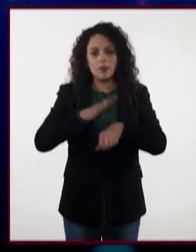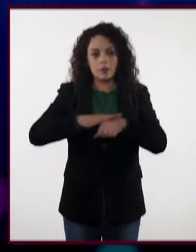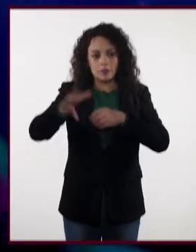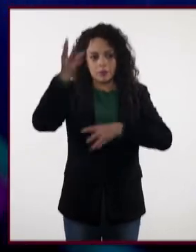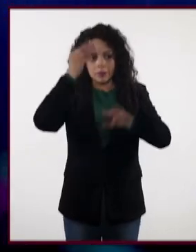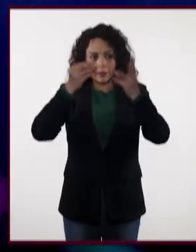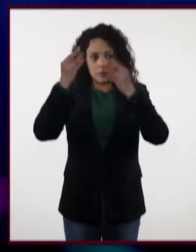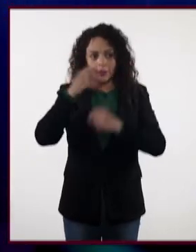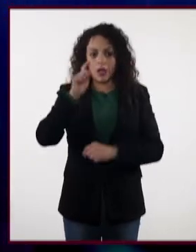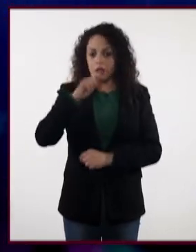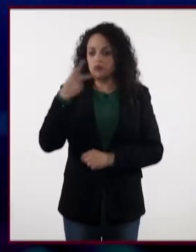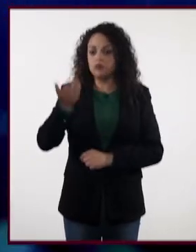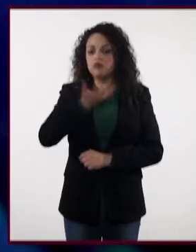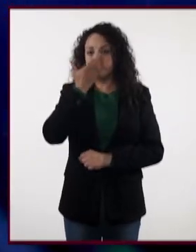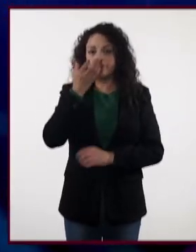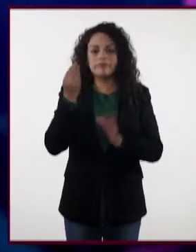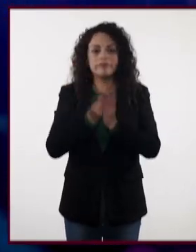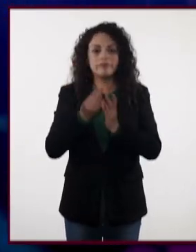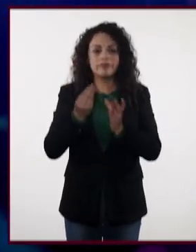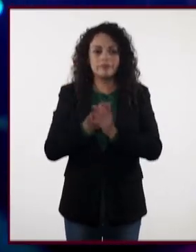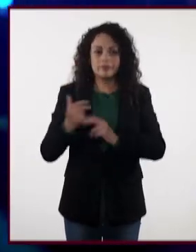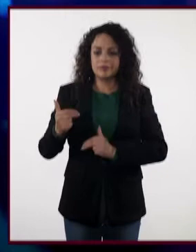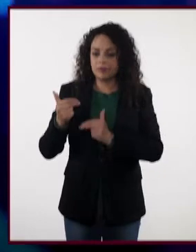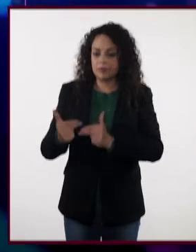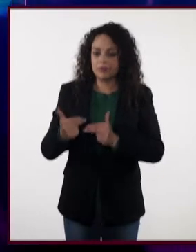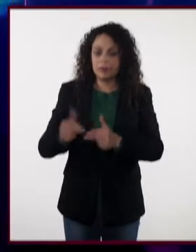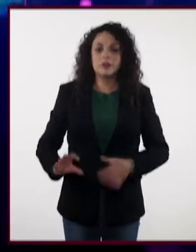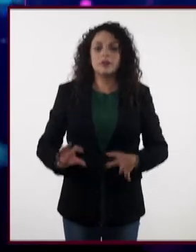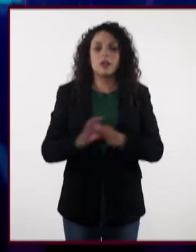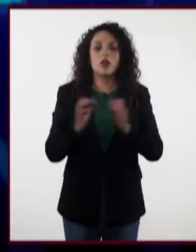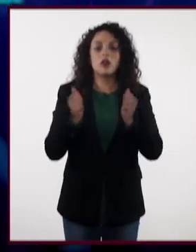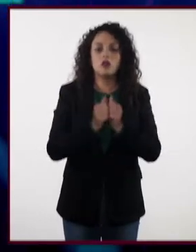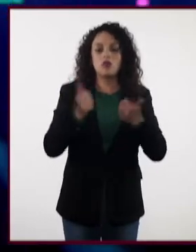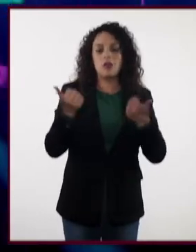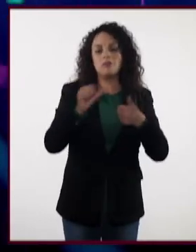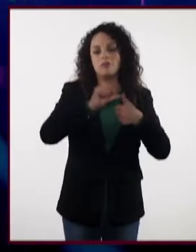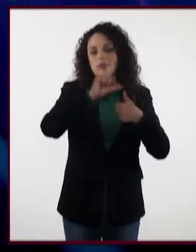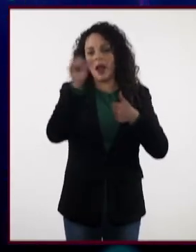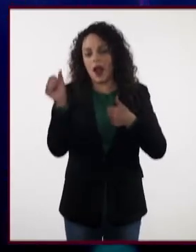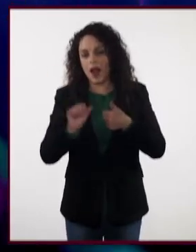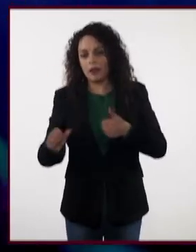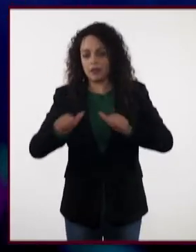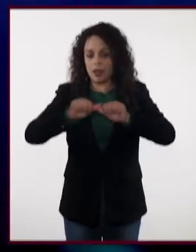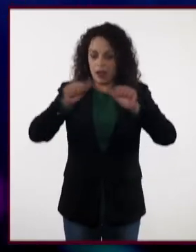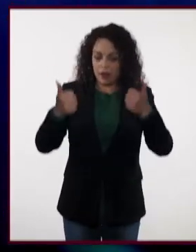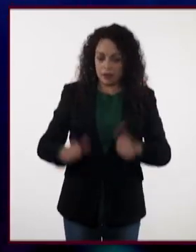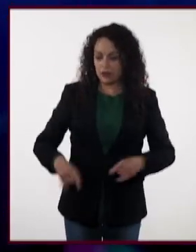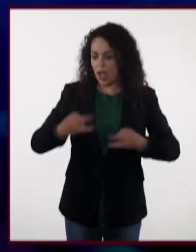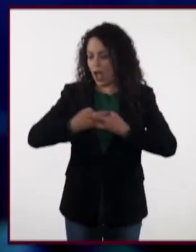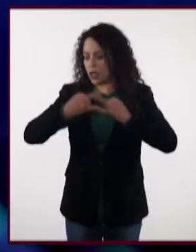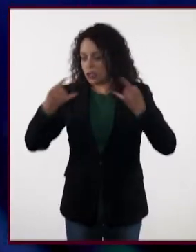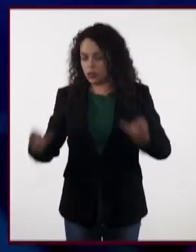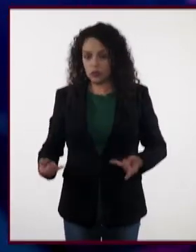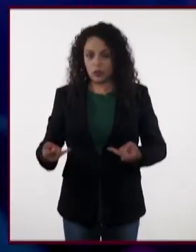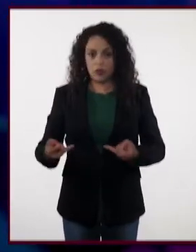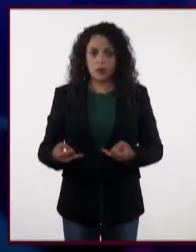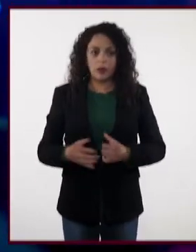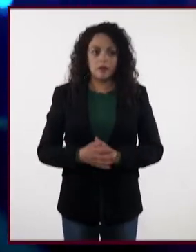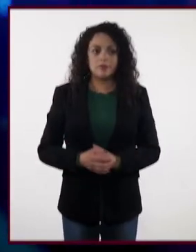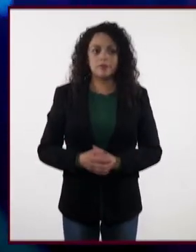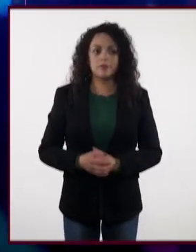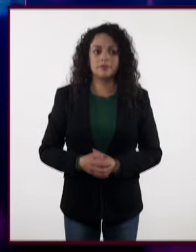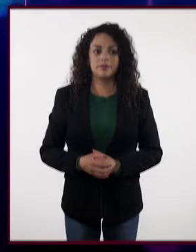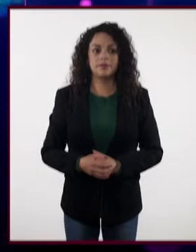textiles tradicionales que tienen que ver más con artesanía o historia. También, por ejemplo, me